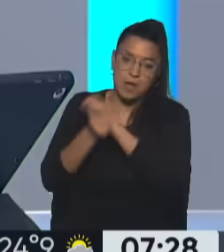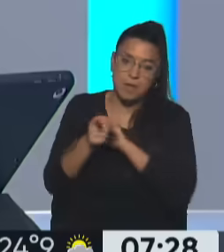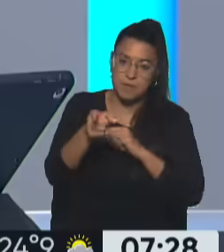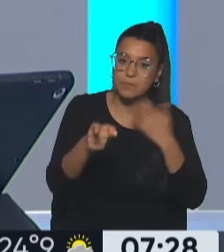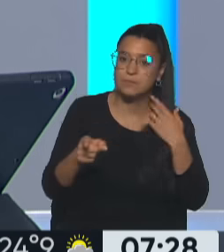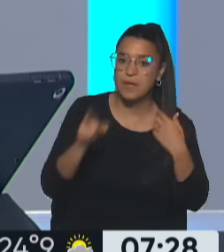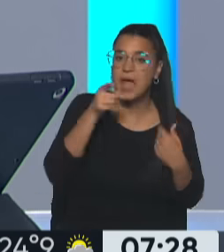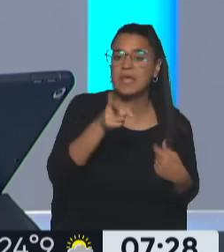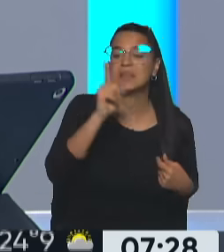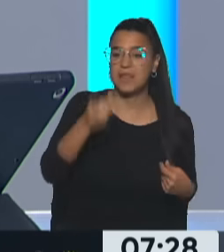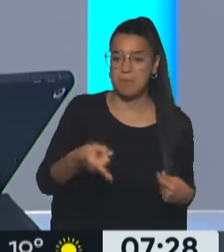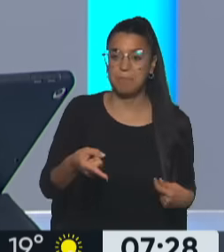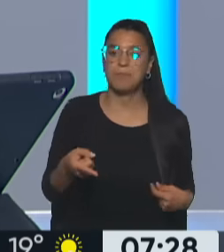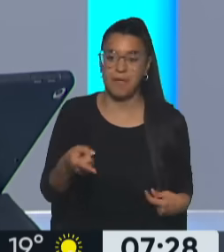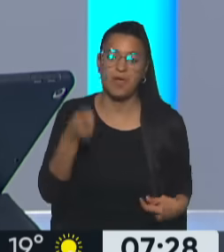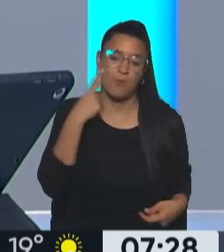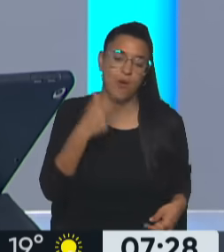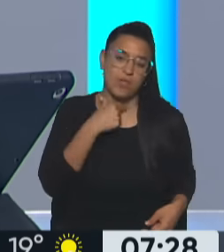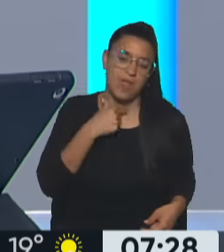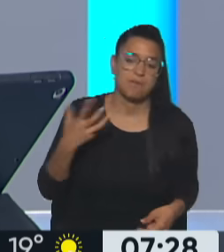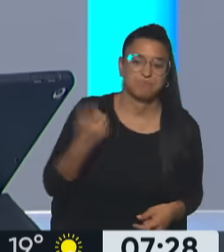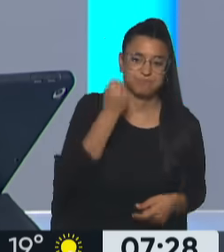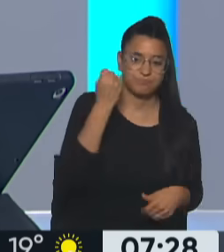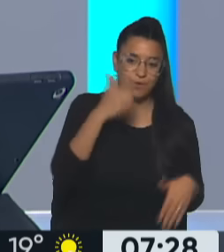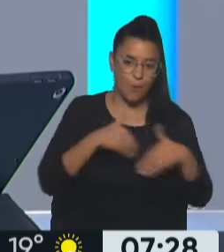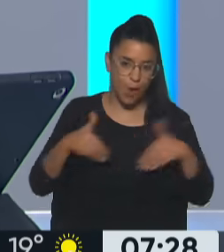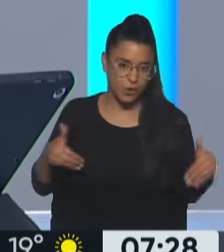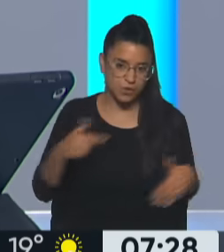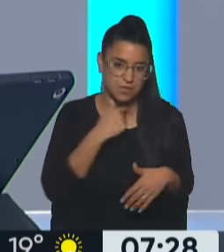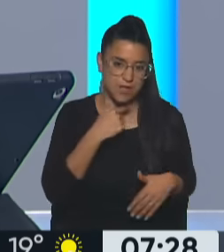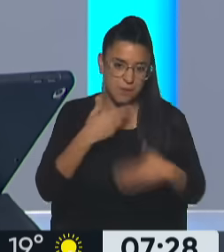también se observa alguna intención de, bueno, empezar a desandar el camino hacia la segunda vuelta.